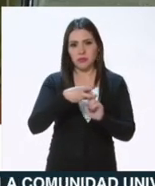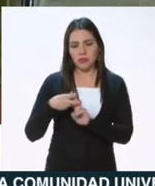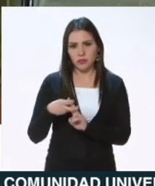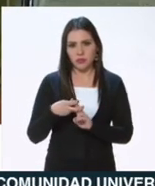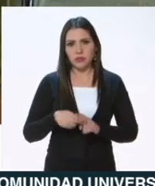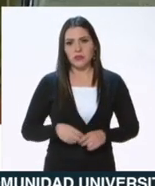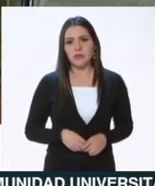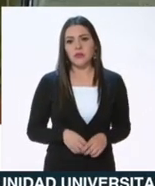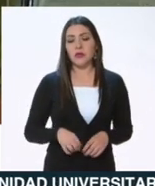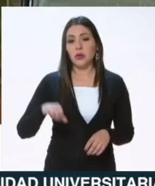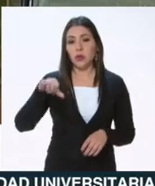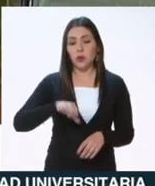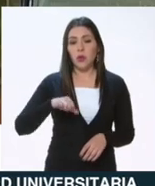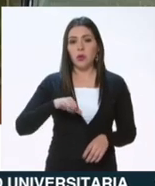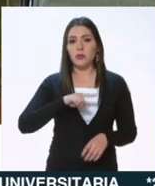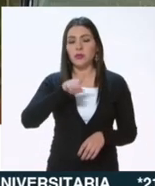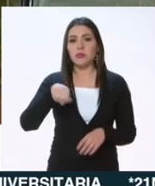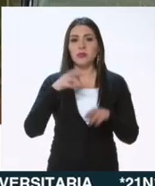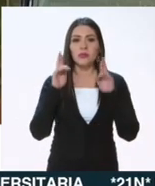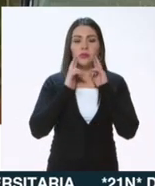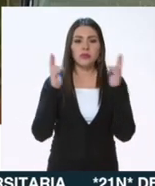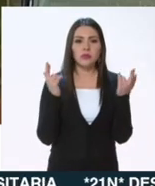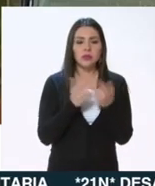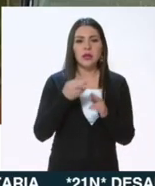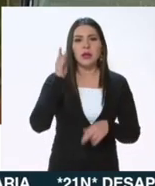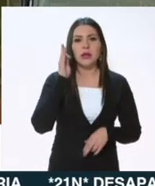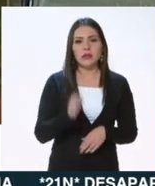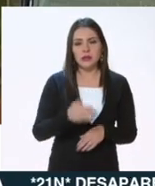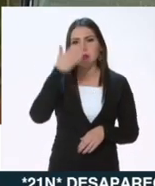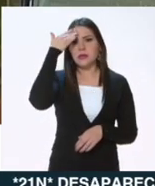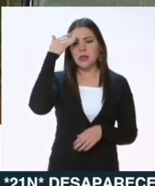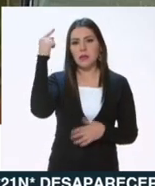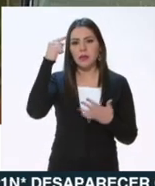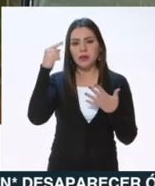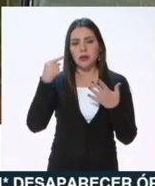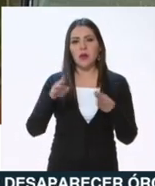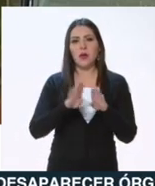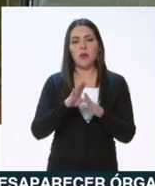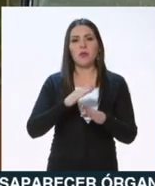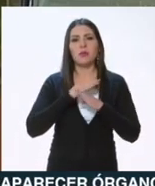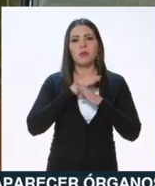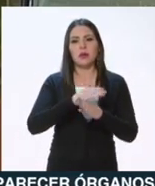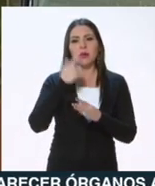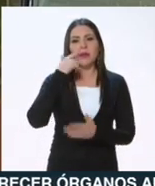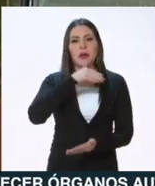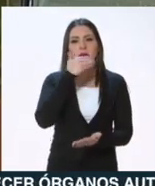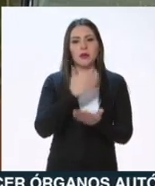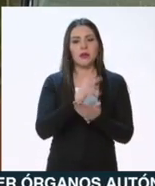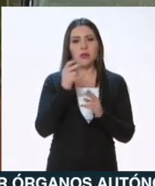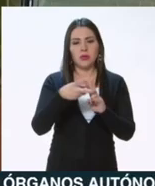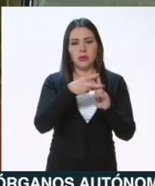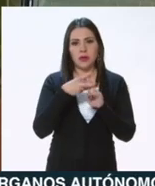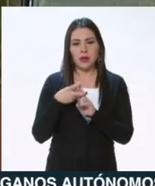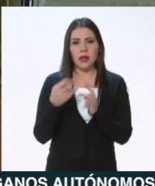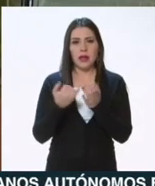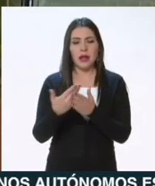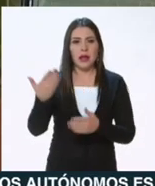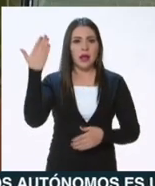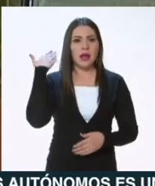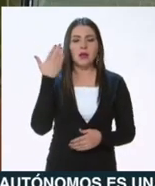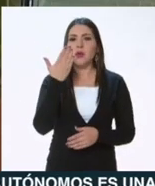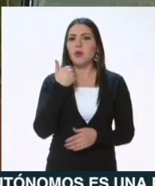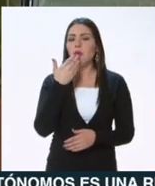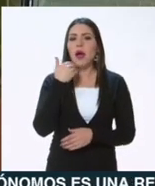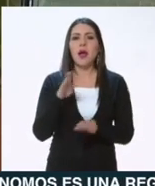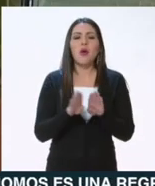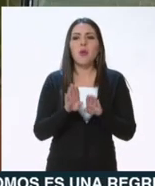sesión extraordinaria donde aprobaron los indicadores de Alto al Secuestro. También les quiero comentar que ya no teníamos un plan para